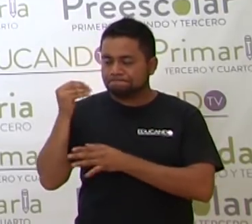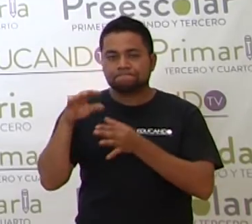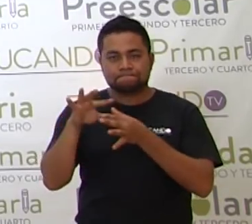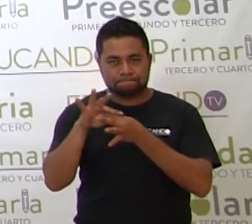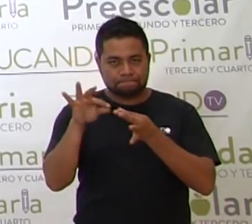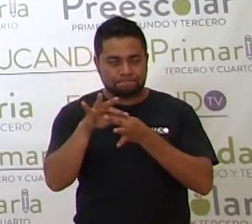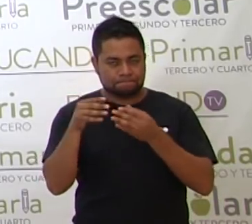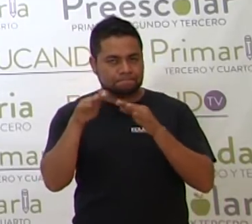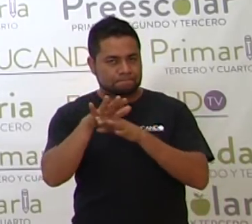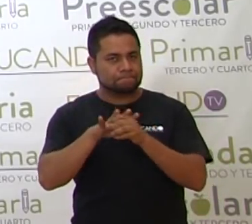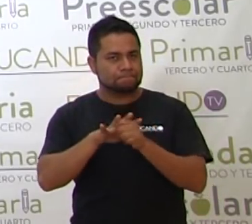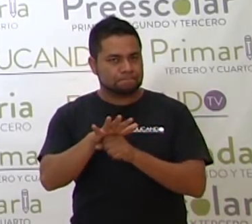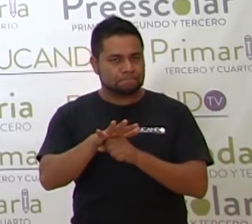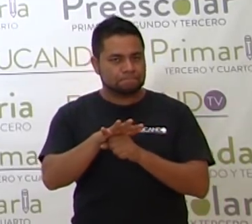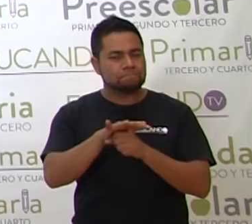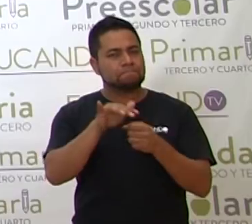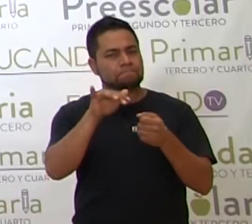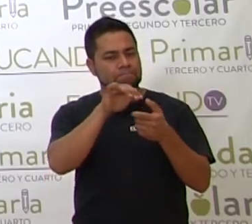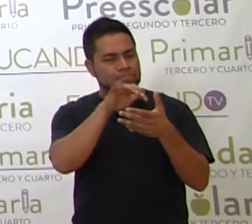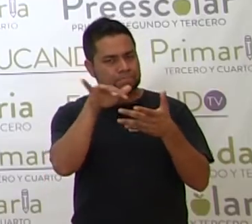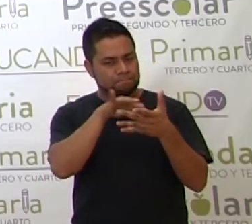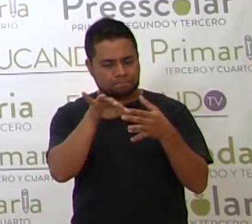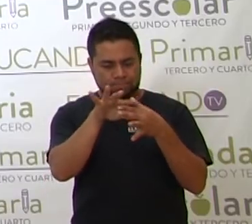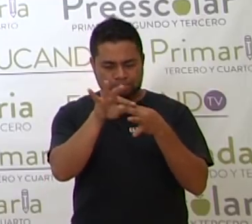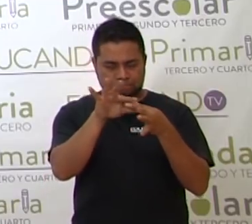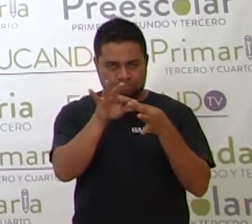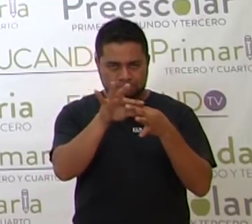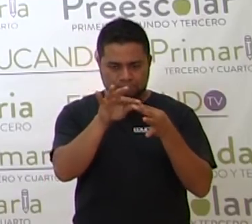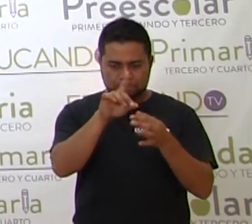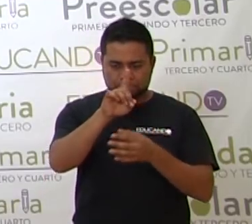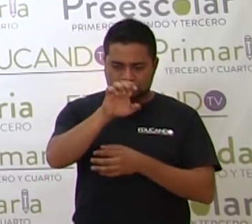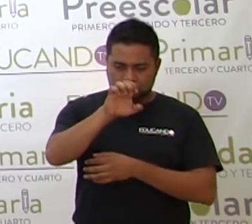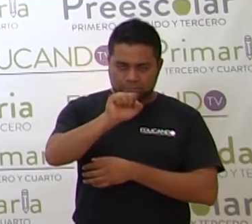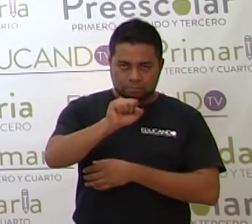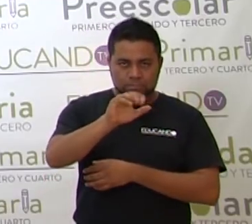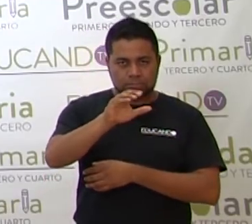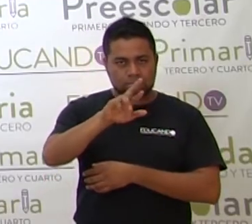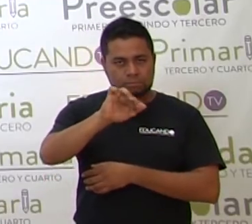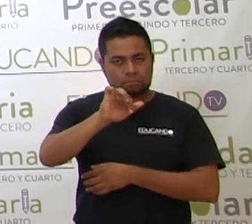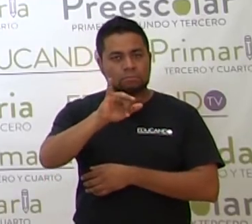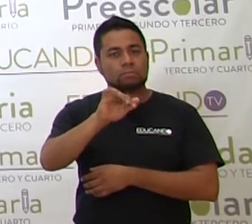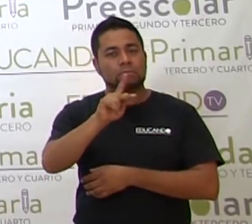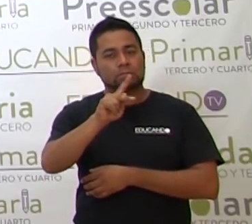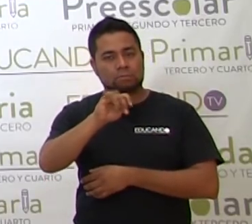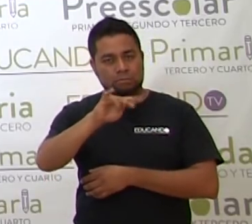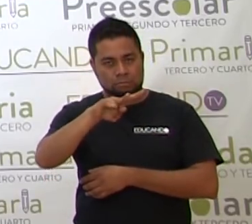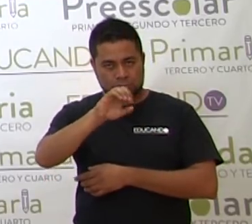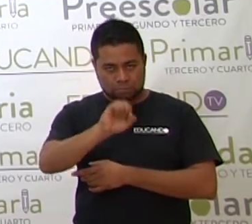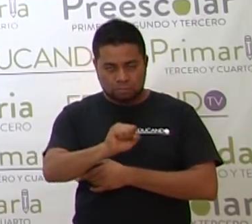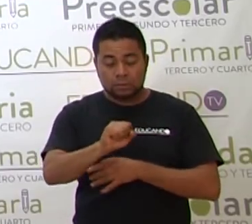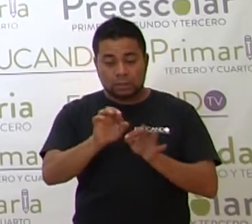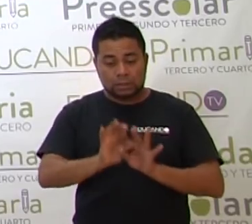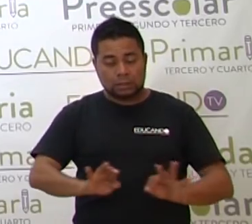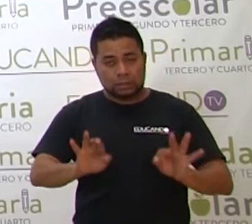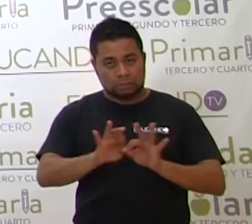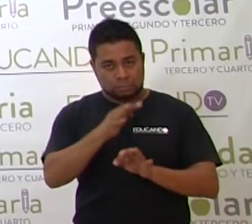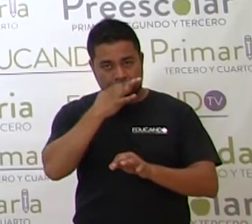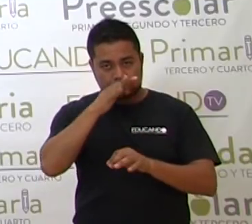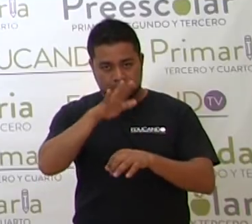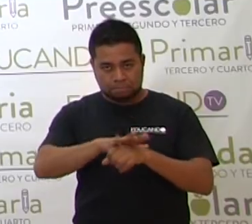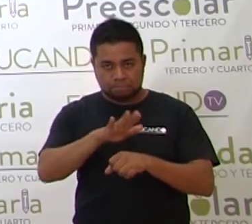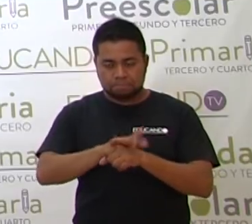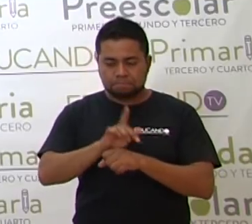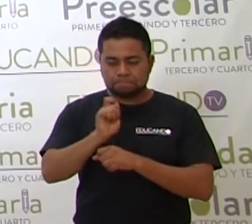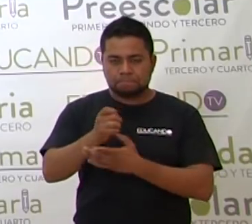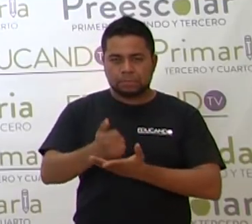lo referente a lo que eran los textos descriptivos. Es muy importante recordar que los textos descriptivos nos van a ayudar